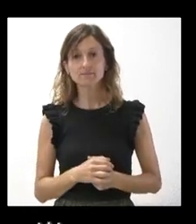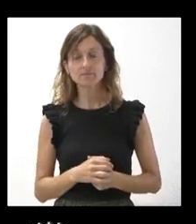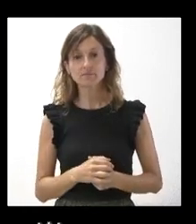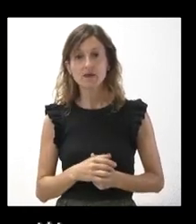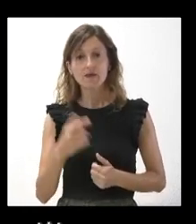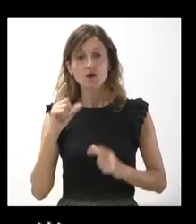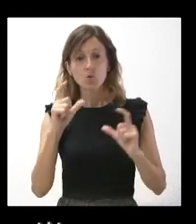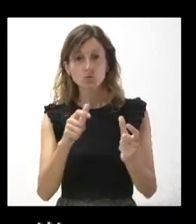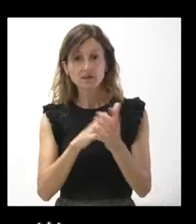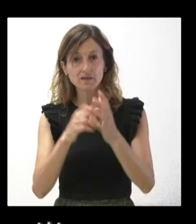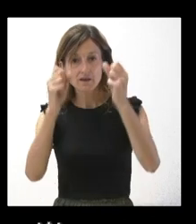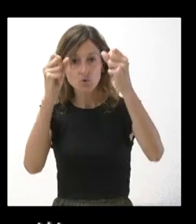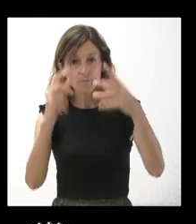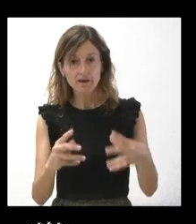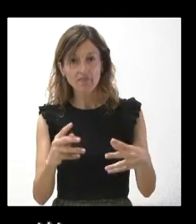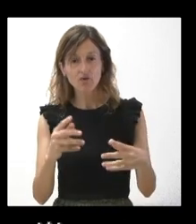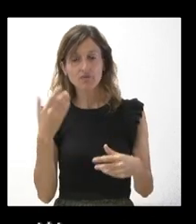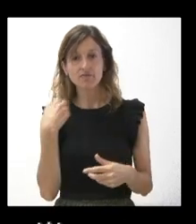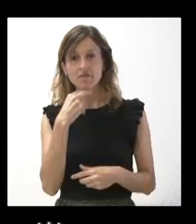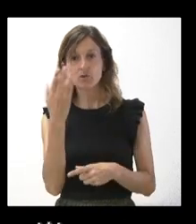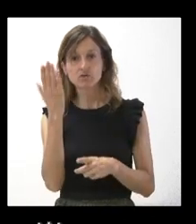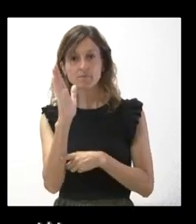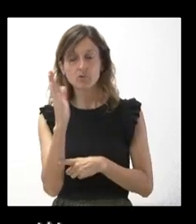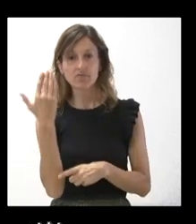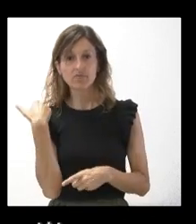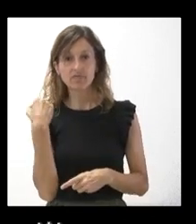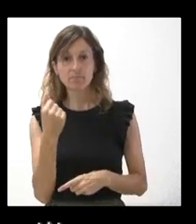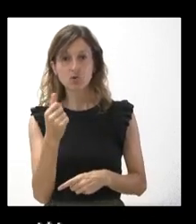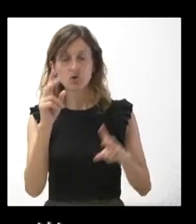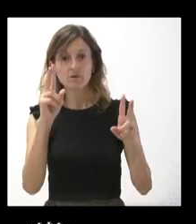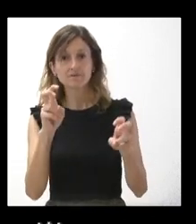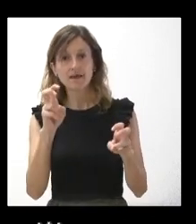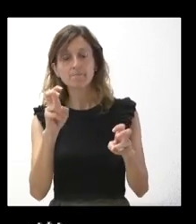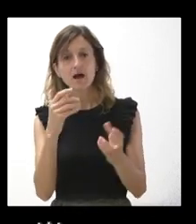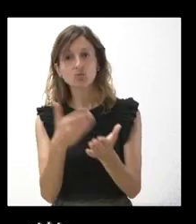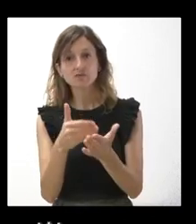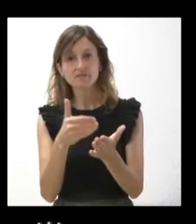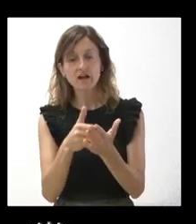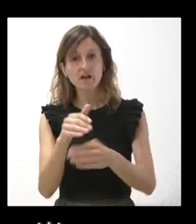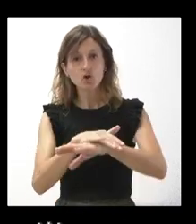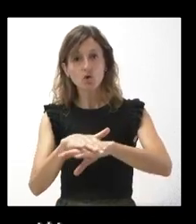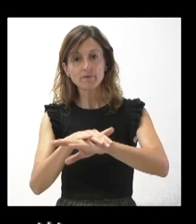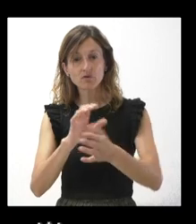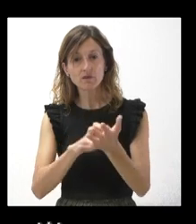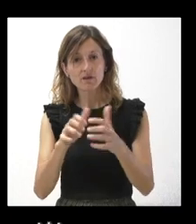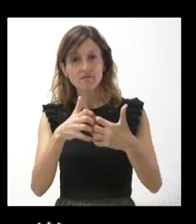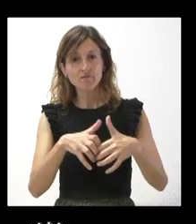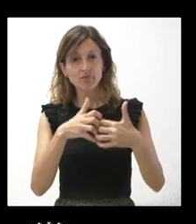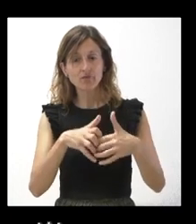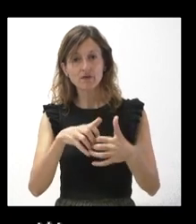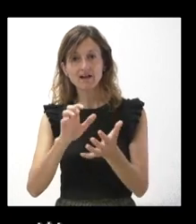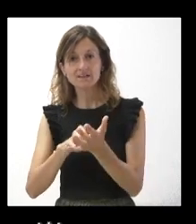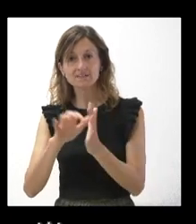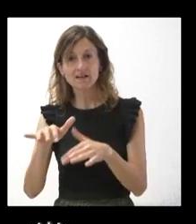ayudas de la Junta de Castilla y León que hizo el portavoz hace un ratito para ejemplificar que si el Gobierno de Castilla y León funciona, Castilla y